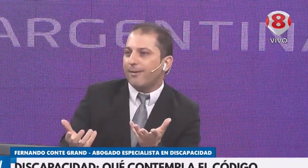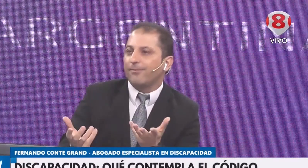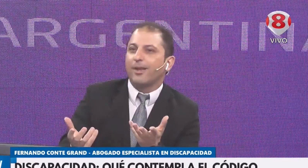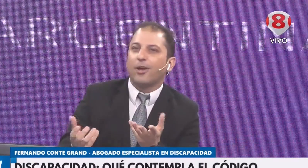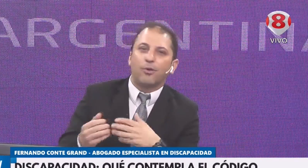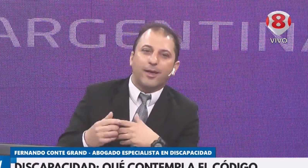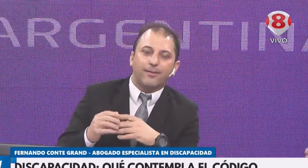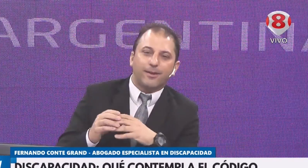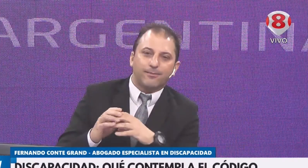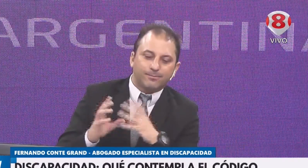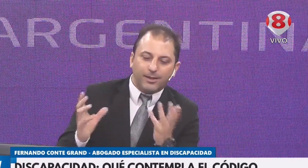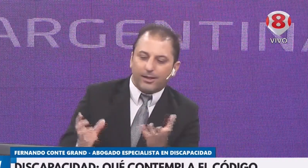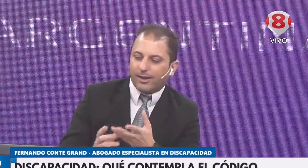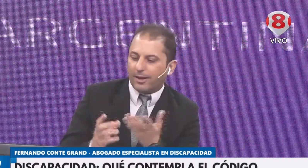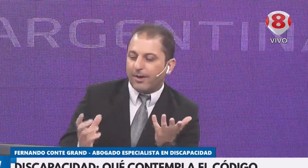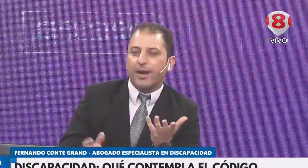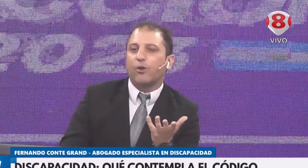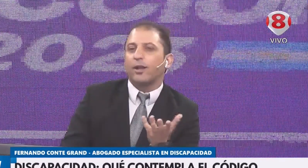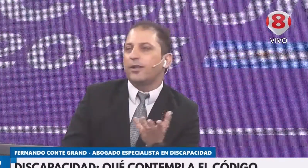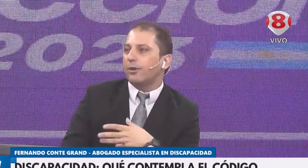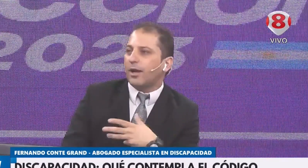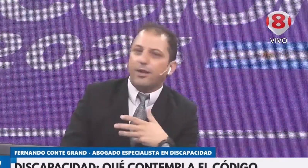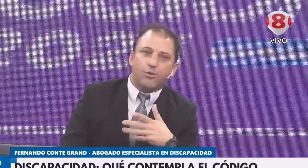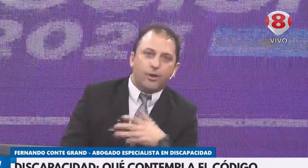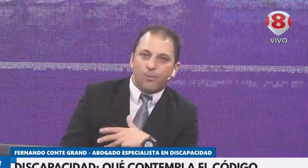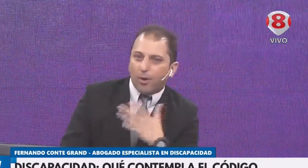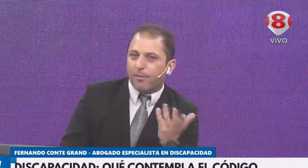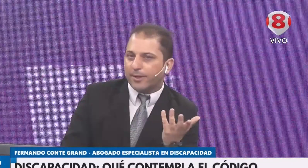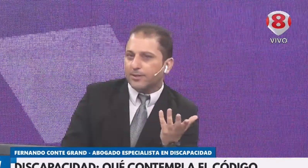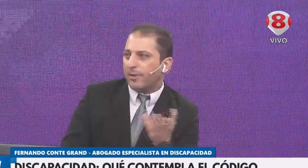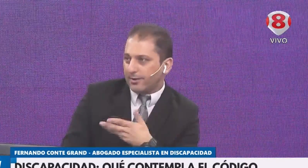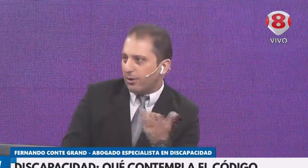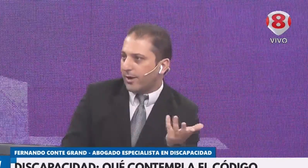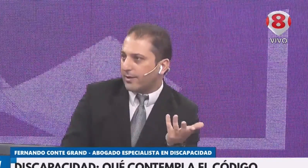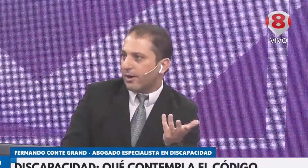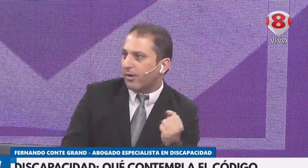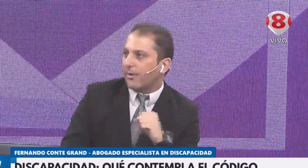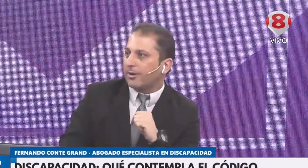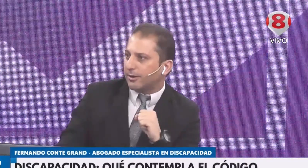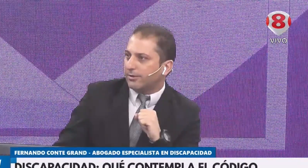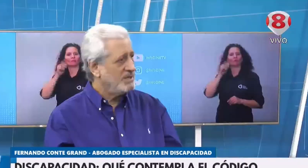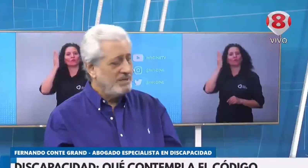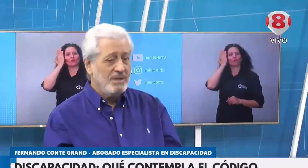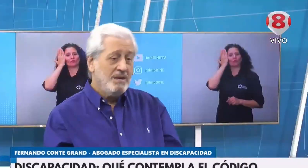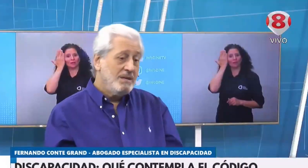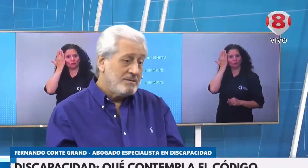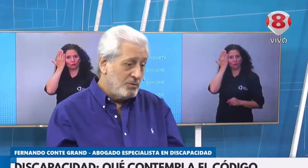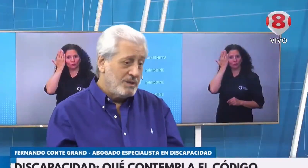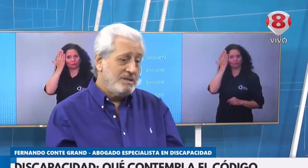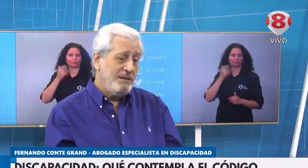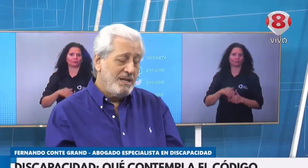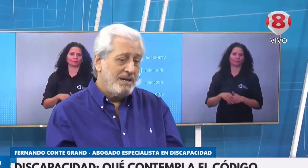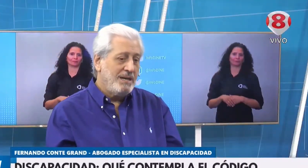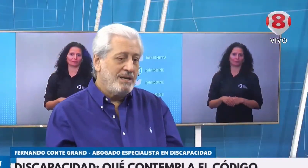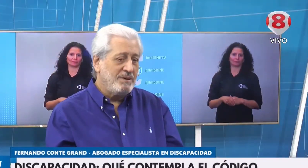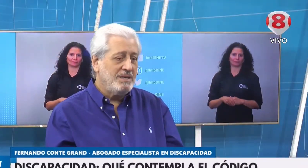porque ahí es el imaginario colectivo está el hecho de que no pueden participar lo pueden hacer lógicamente seguro que Seguro